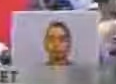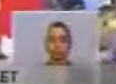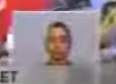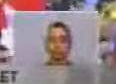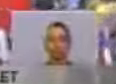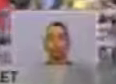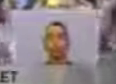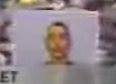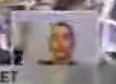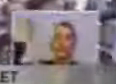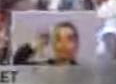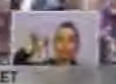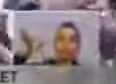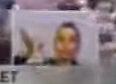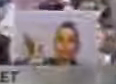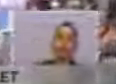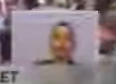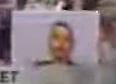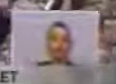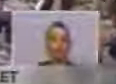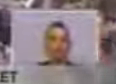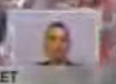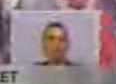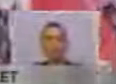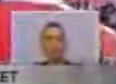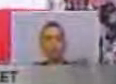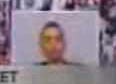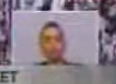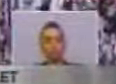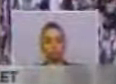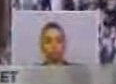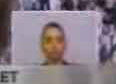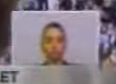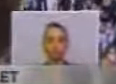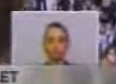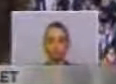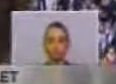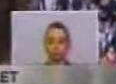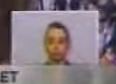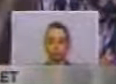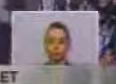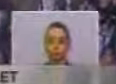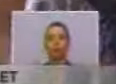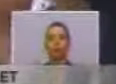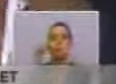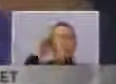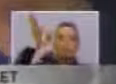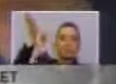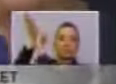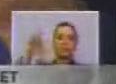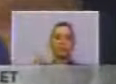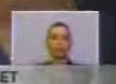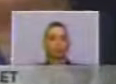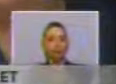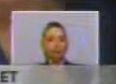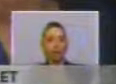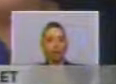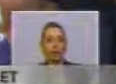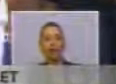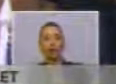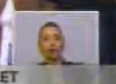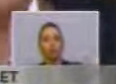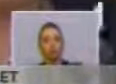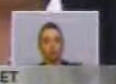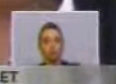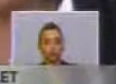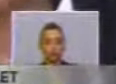3,5% y 4%, yo creo que puede ir más cerca de 4%. En el cuatrienio del gobierno anterior, del presidente Piñera, creció